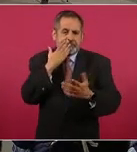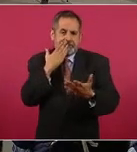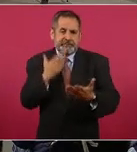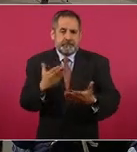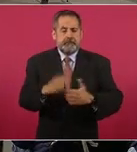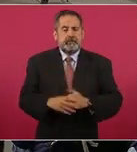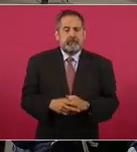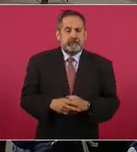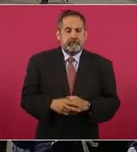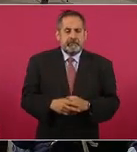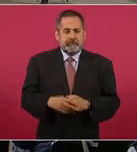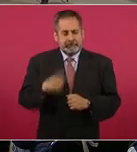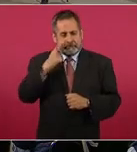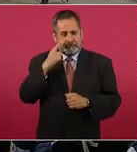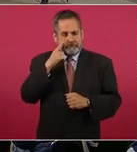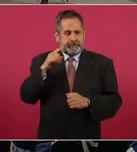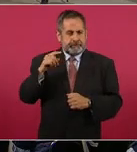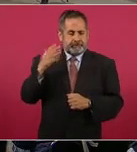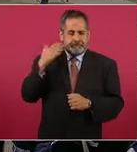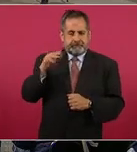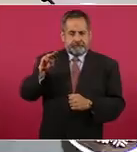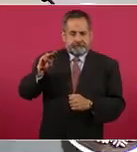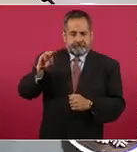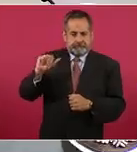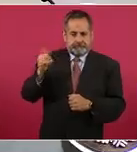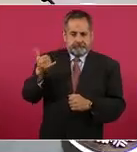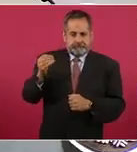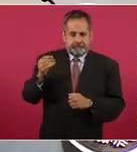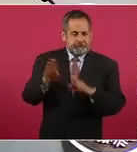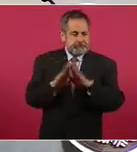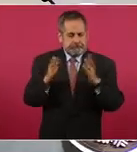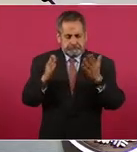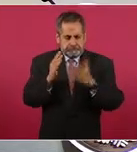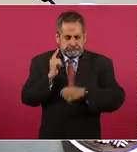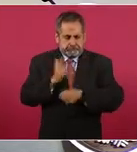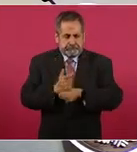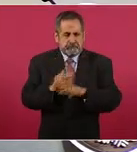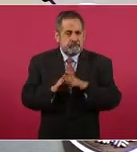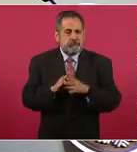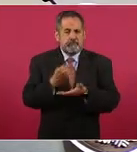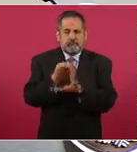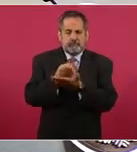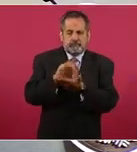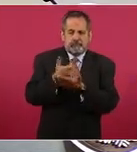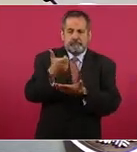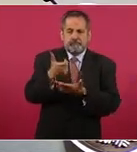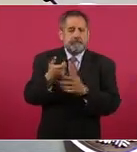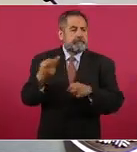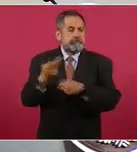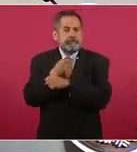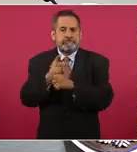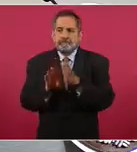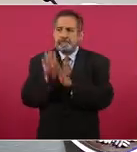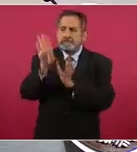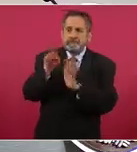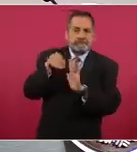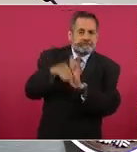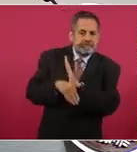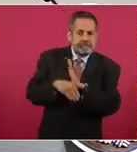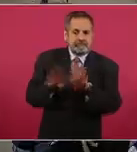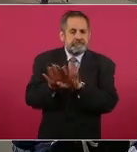un corte a mayo de cómo sea, cómo es el impacto económico al apoyar los con